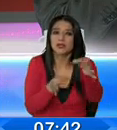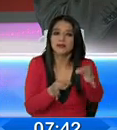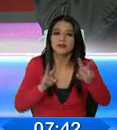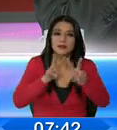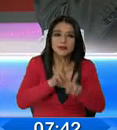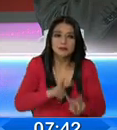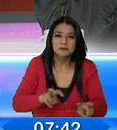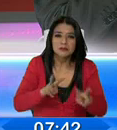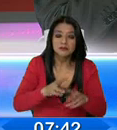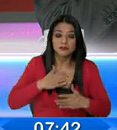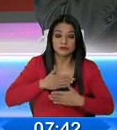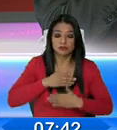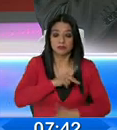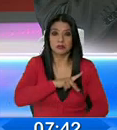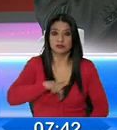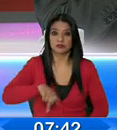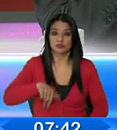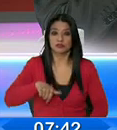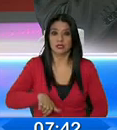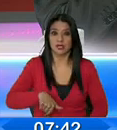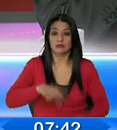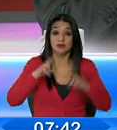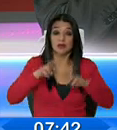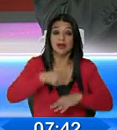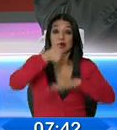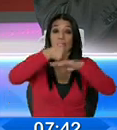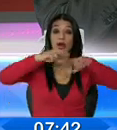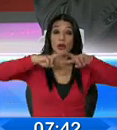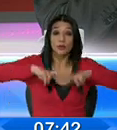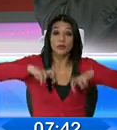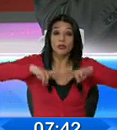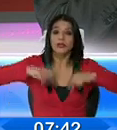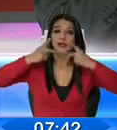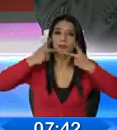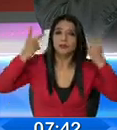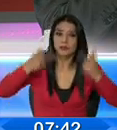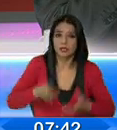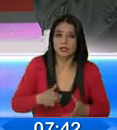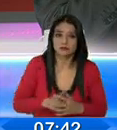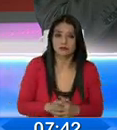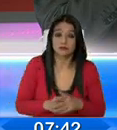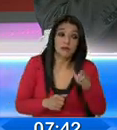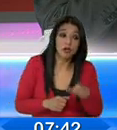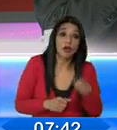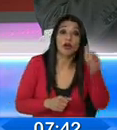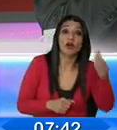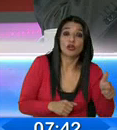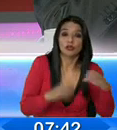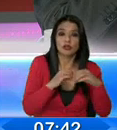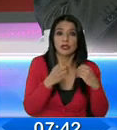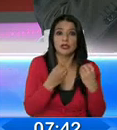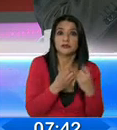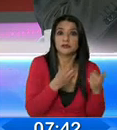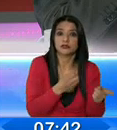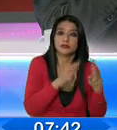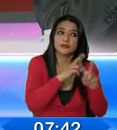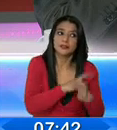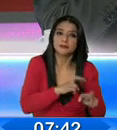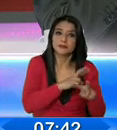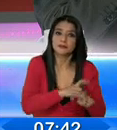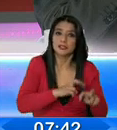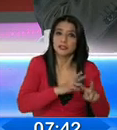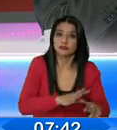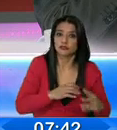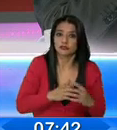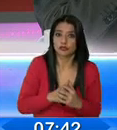investigación particular que son las auditorías públicas. No puede haber una entidad que realice investigaciones